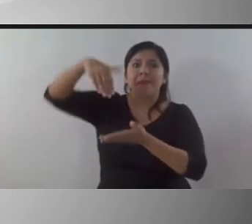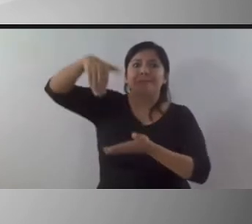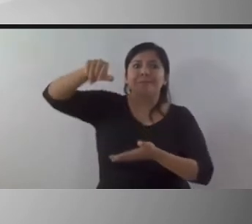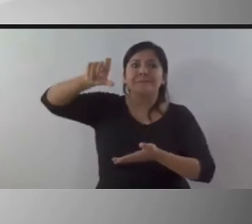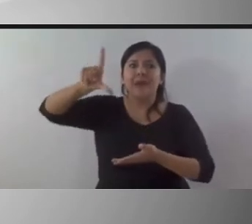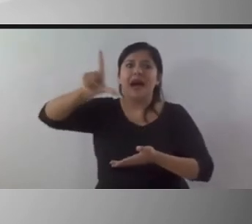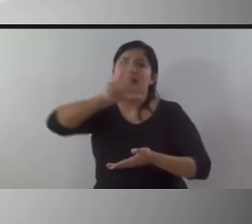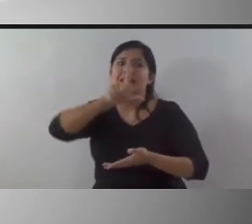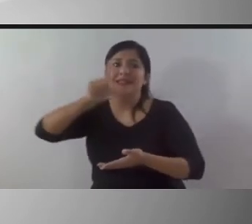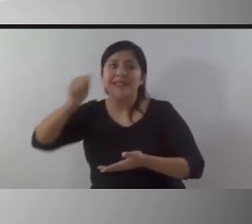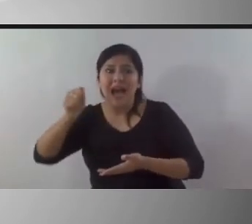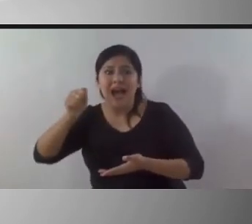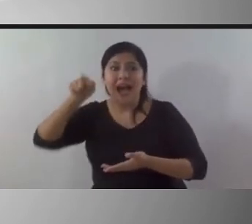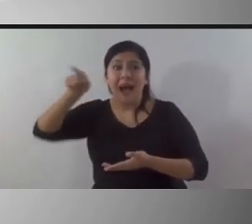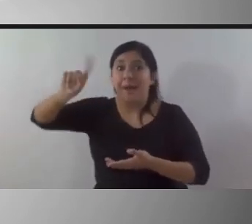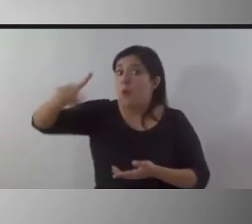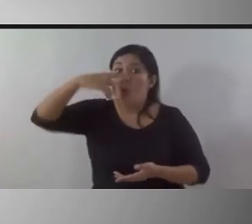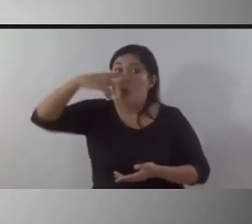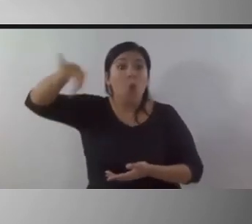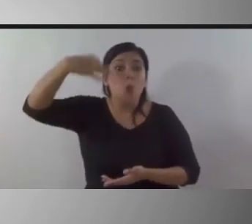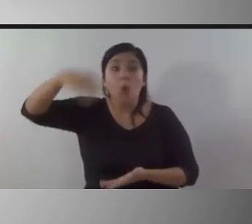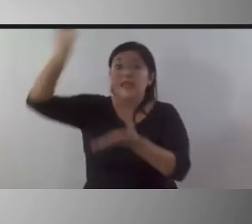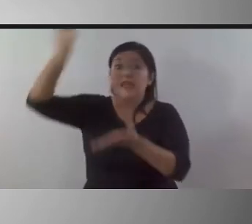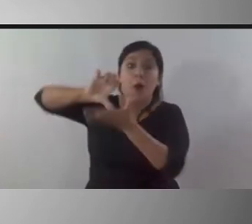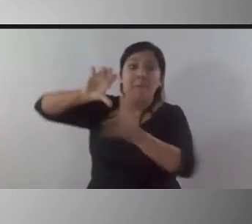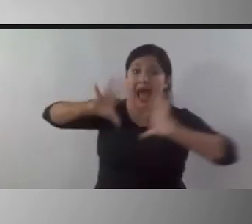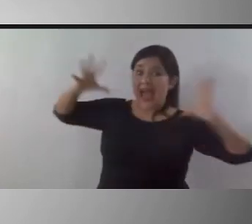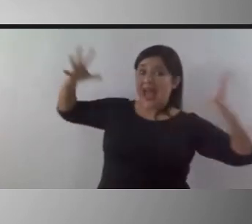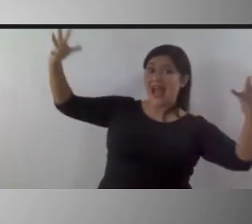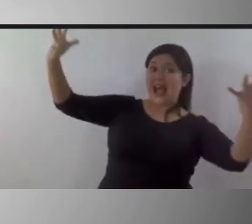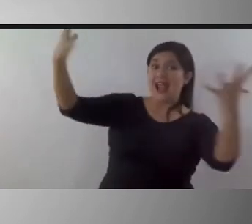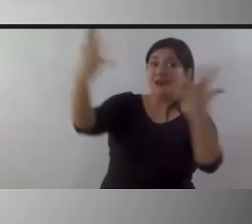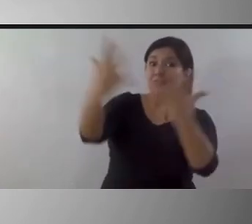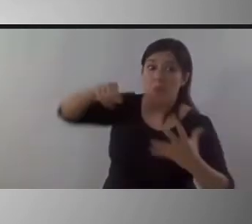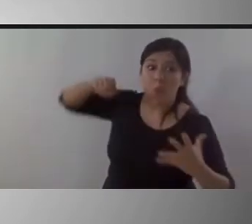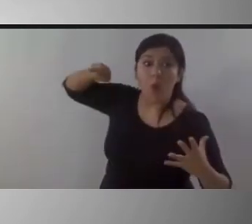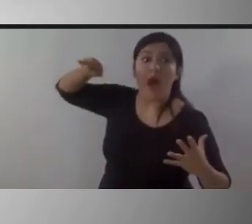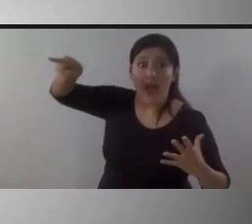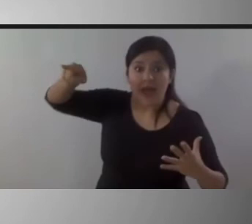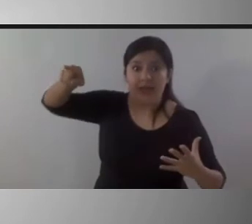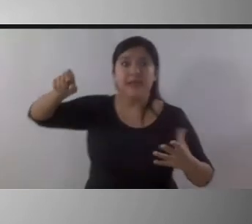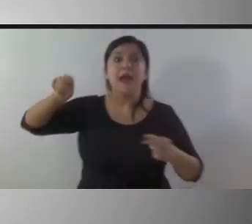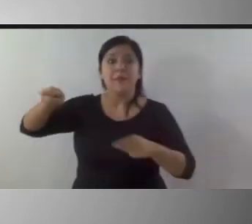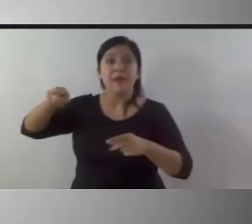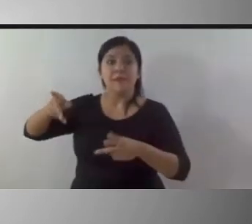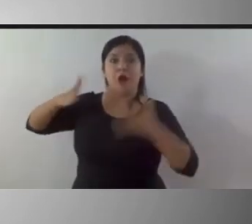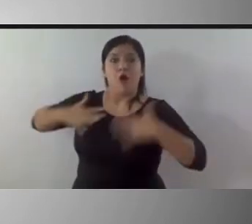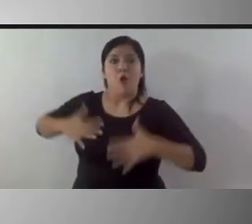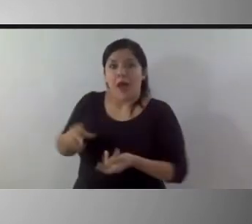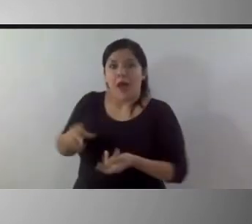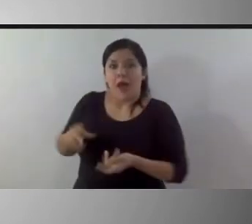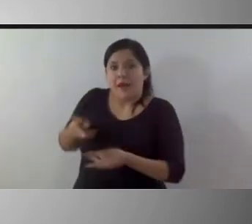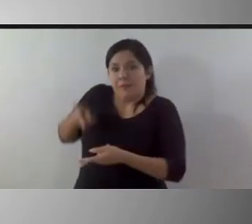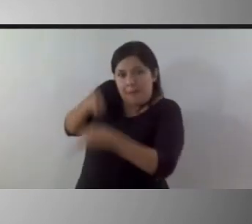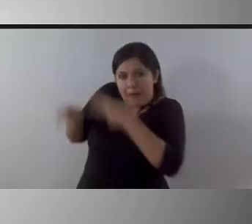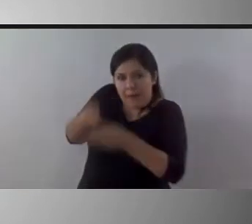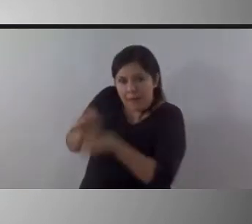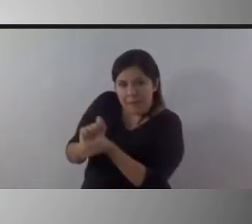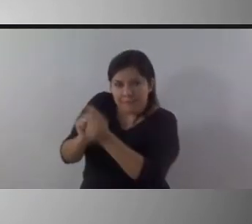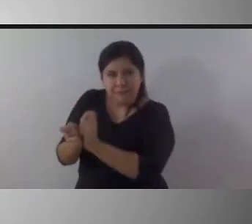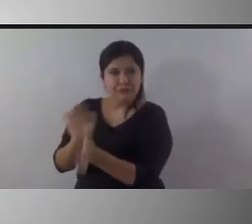estamos tratando de que Argentina sea el segundo, que prohíbe este tipo de procedimientos de normalización corporal.